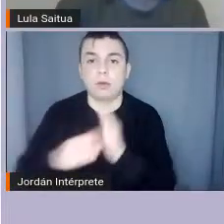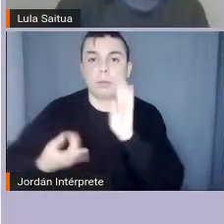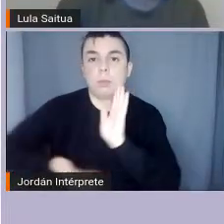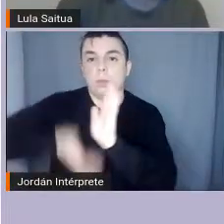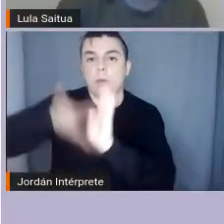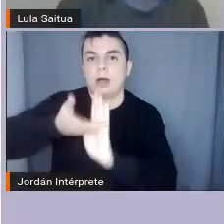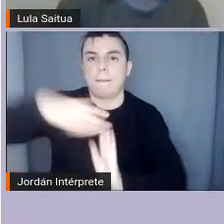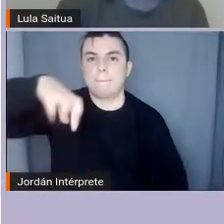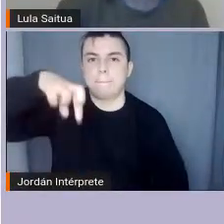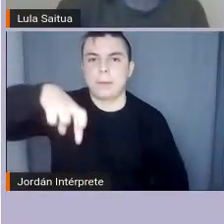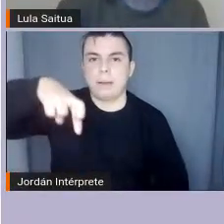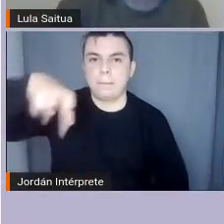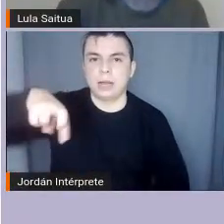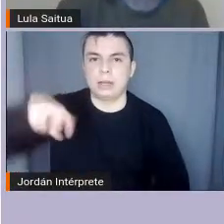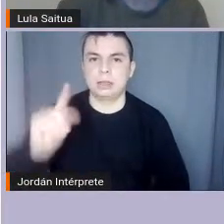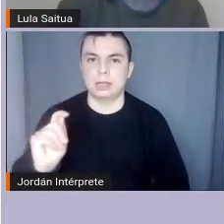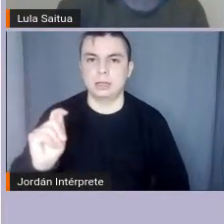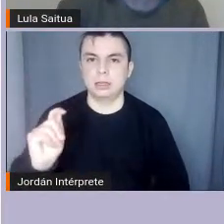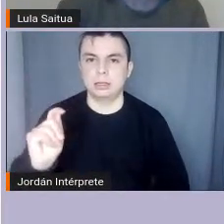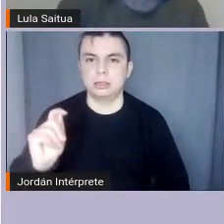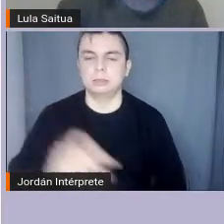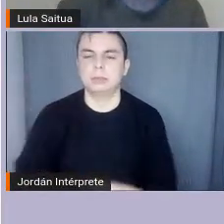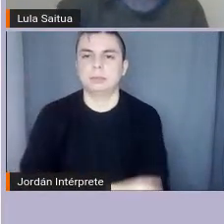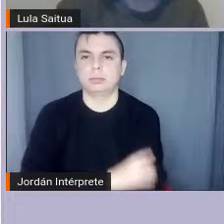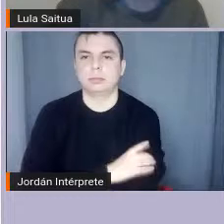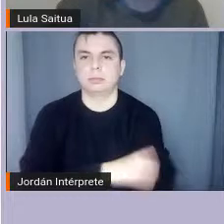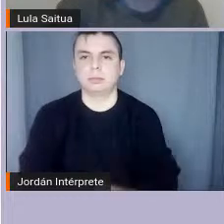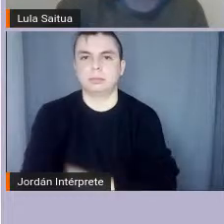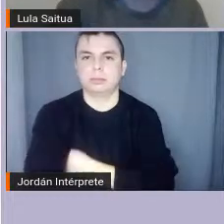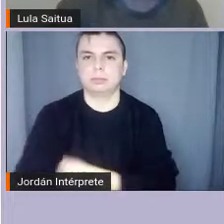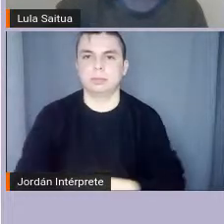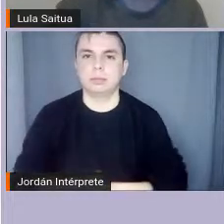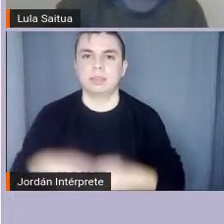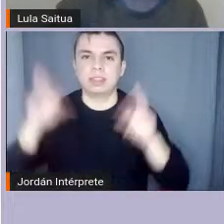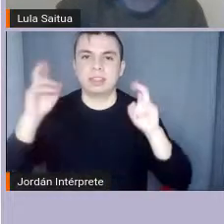PowerPoint de la voz del niño.